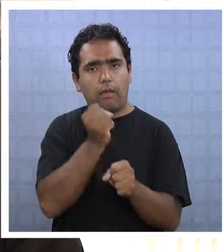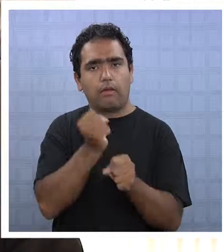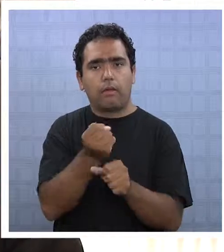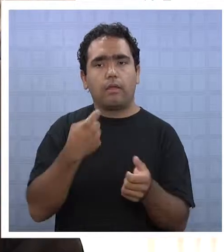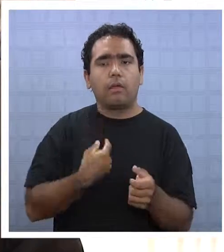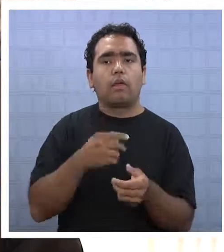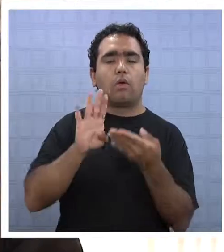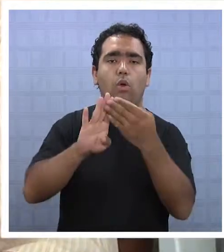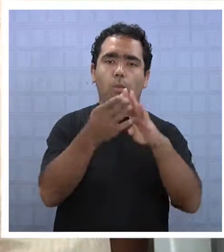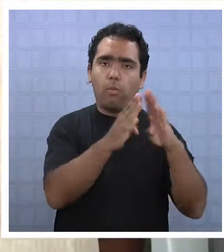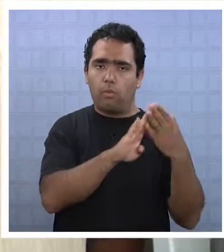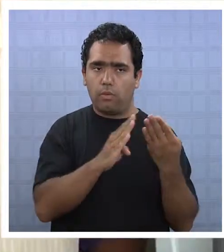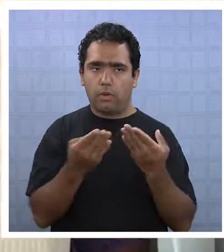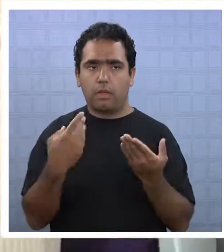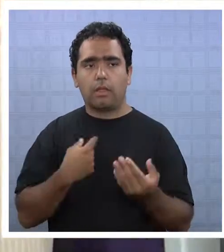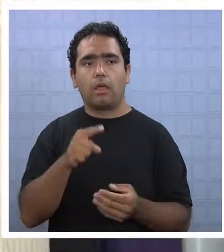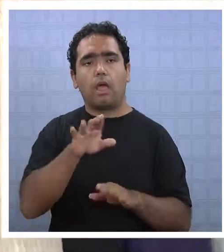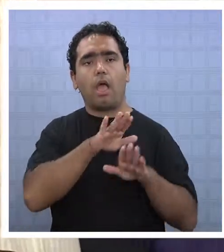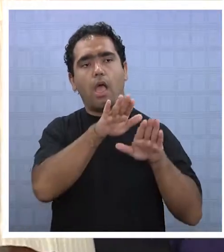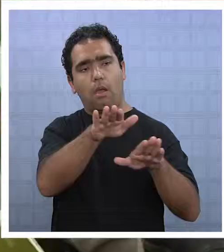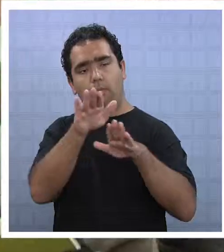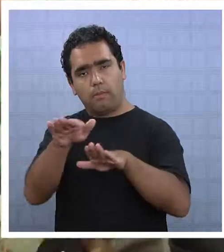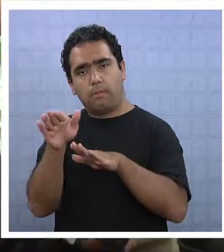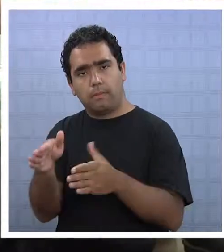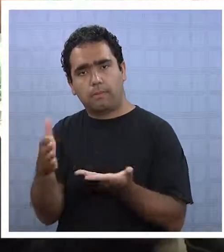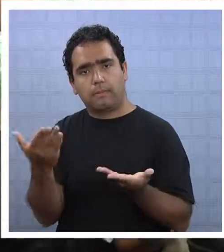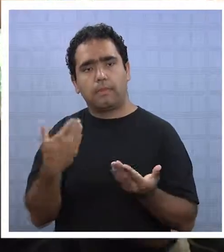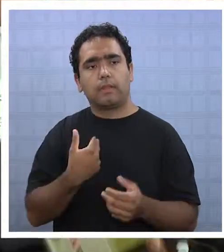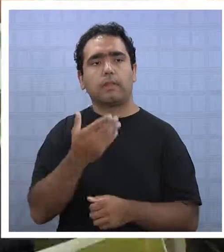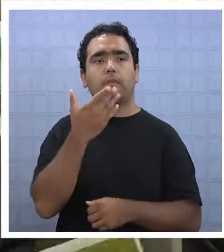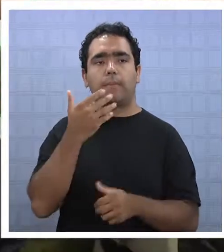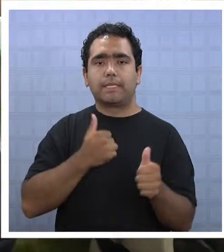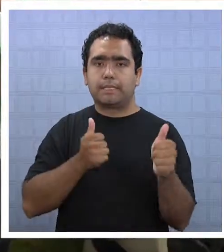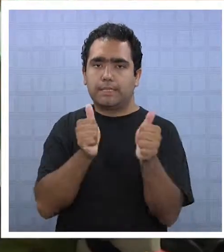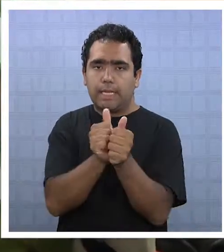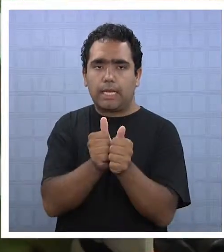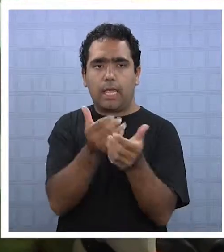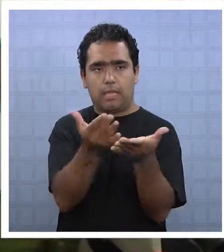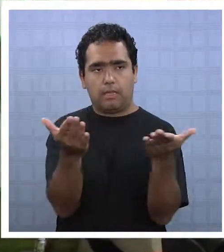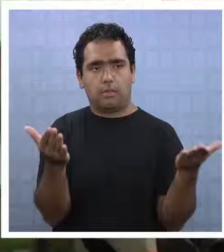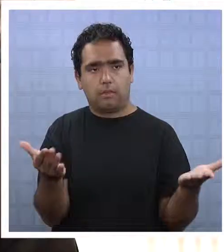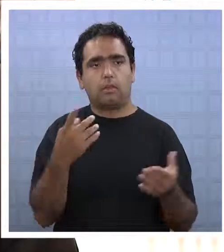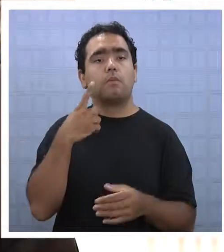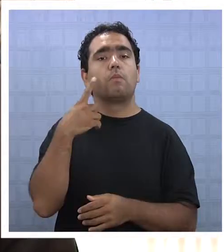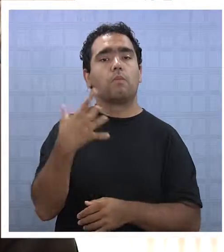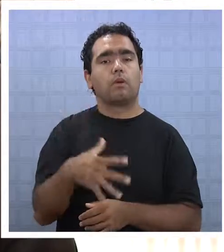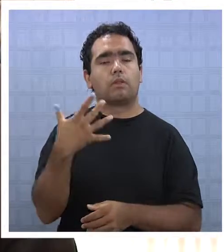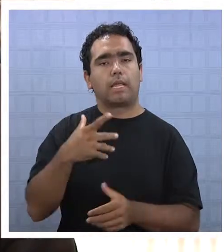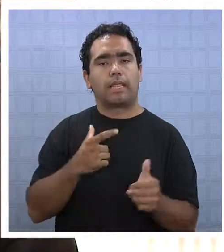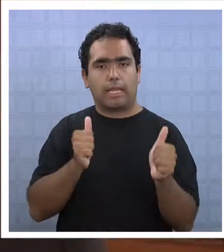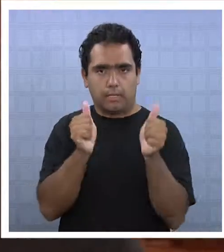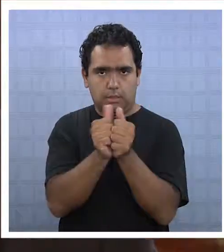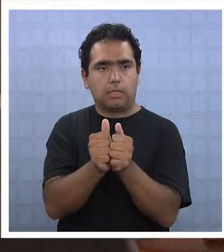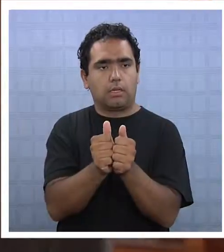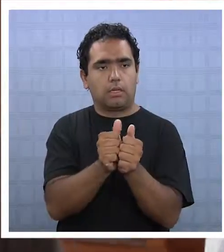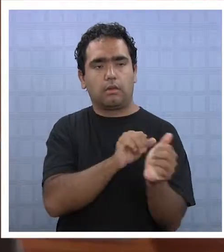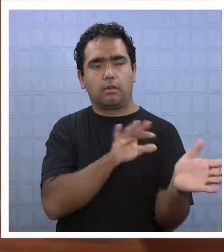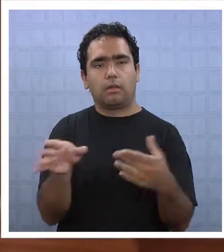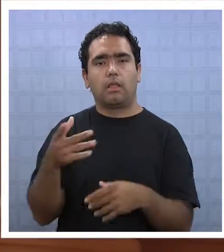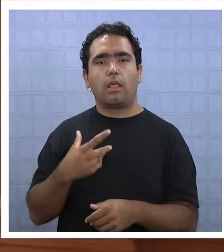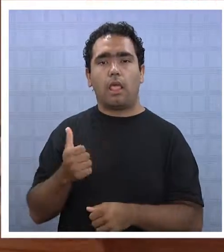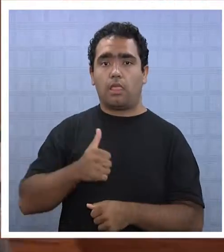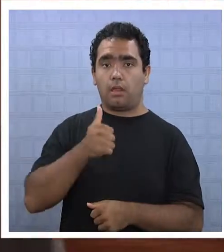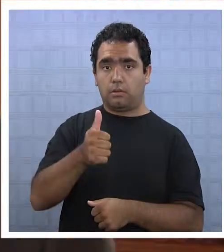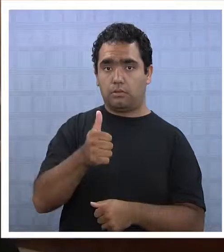las comunidades, ¿cierto? De tal manera de apoyarlas y de poder estar cercano a ellos. Yo creo que eso es importante, la cercanía. La